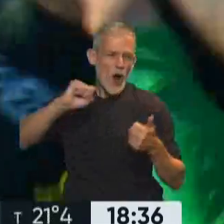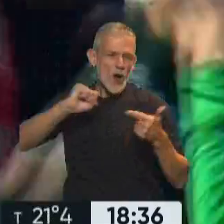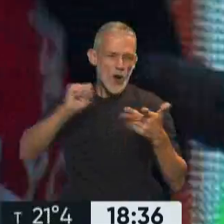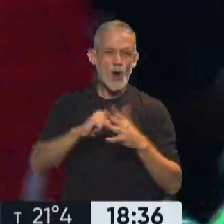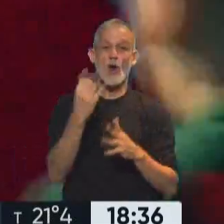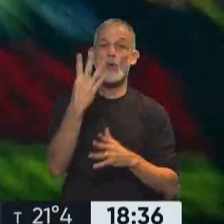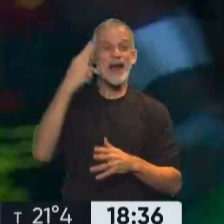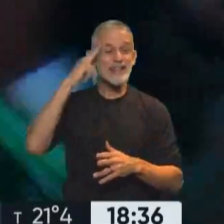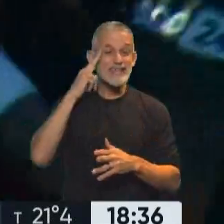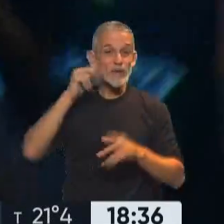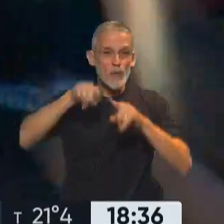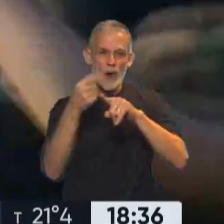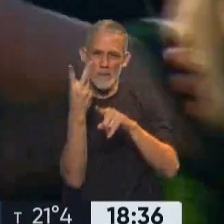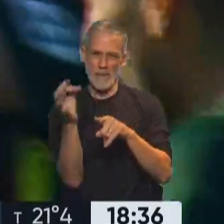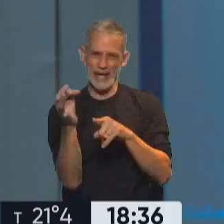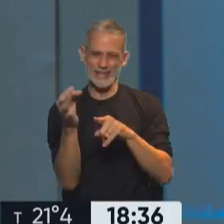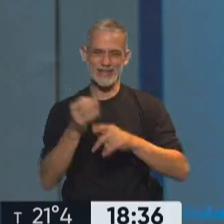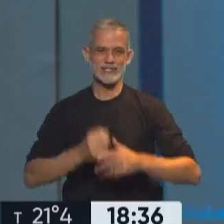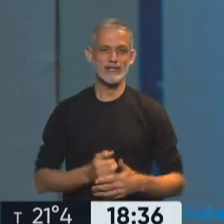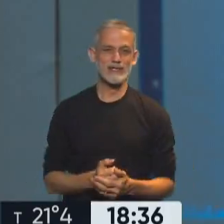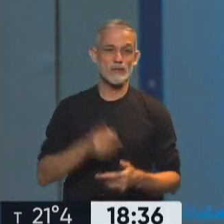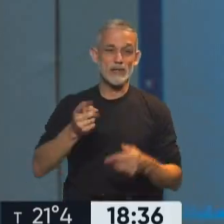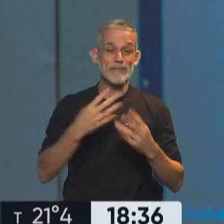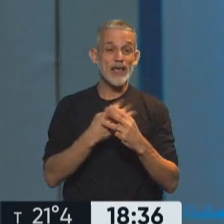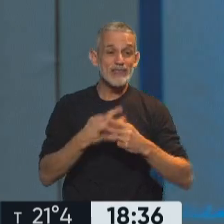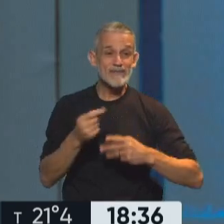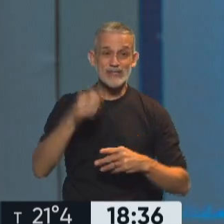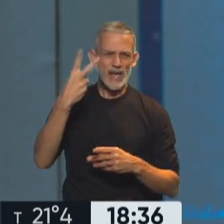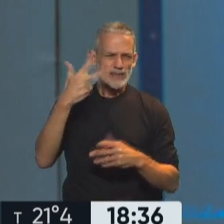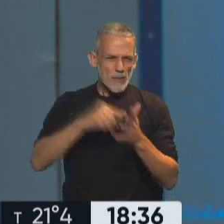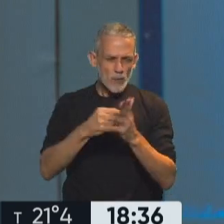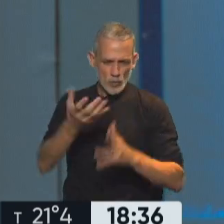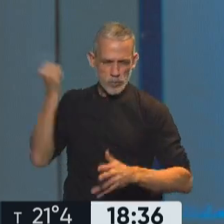49 20 fijate ganó defensa tres puntos de oro señores